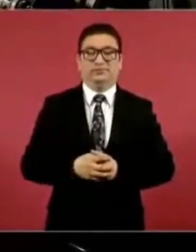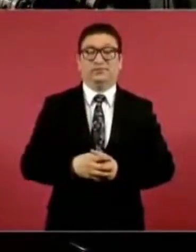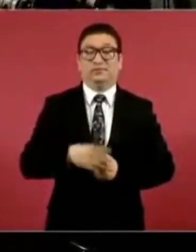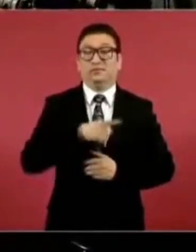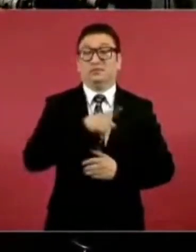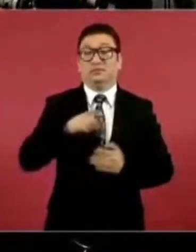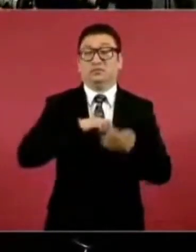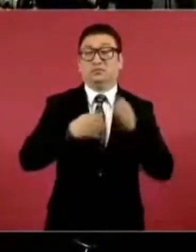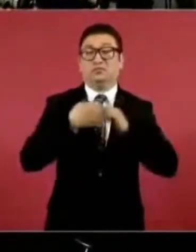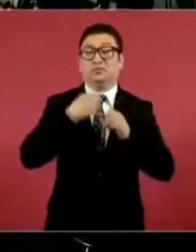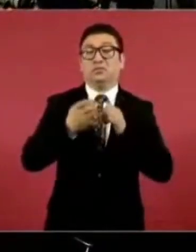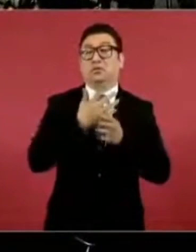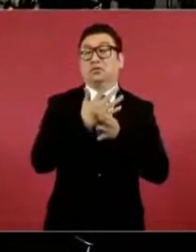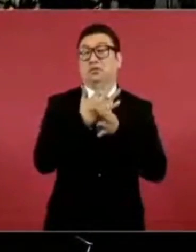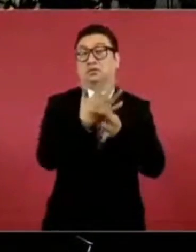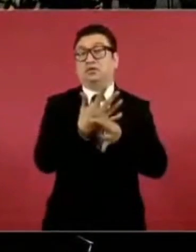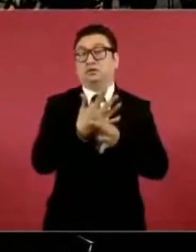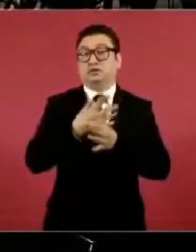nunca he ido a Acapulco.